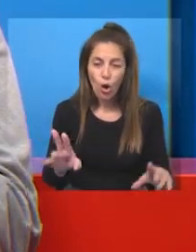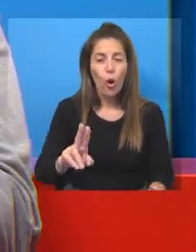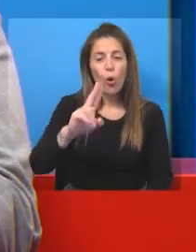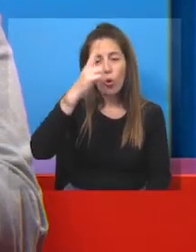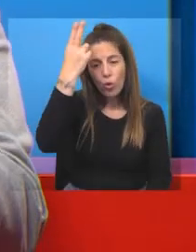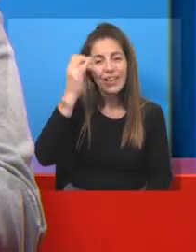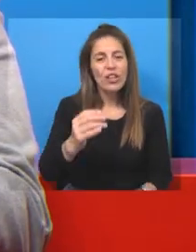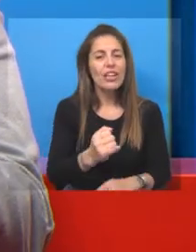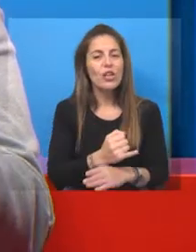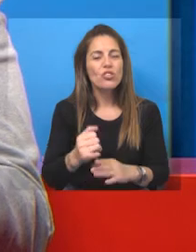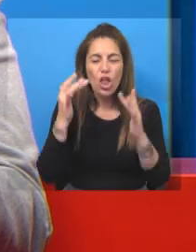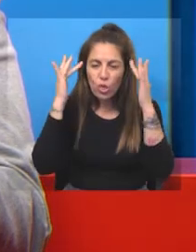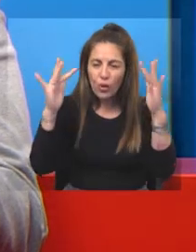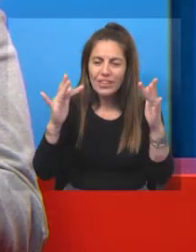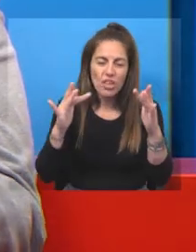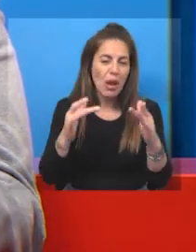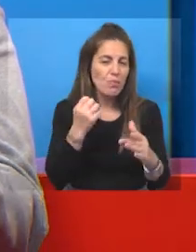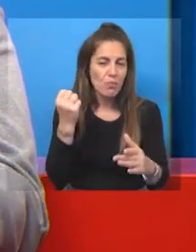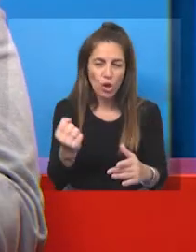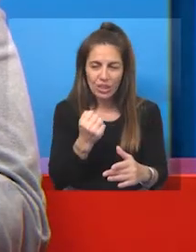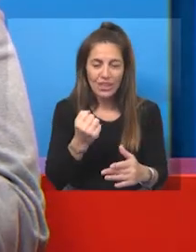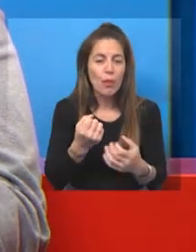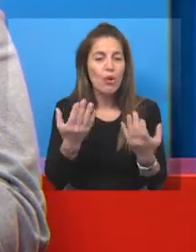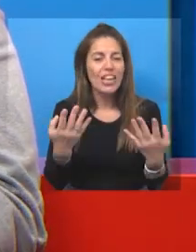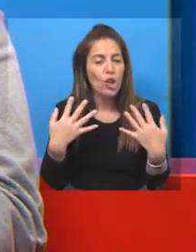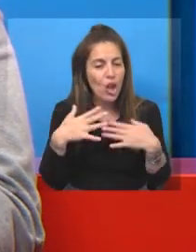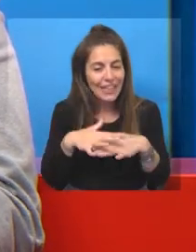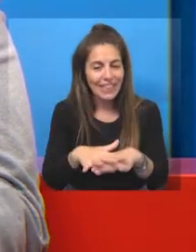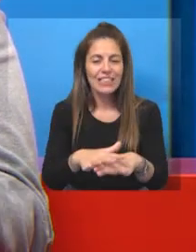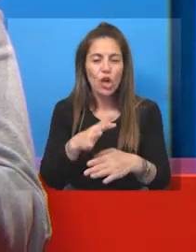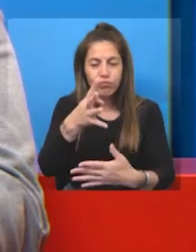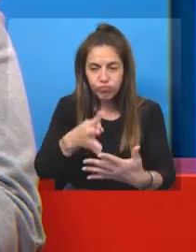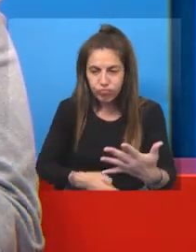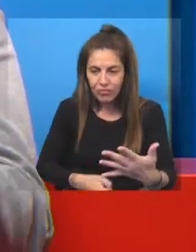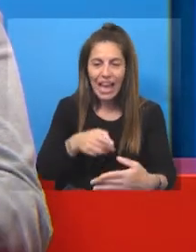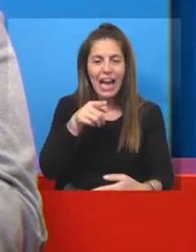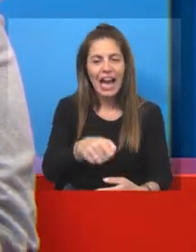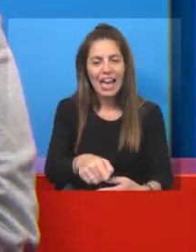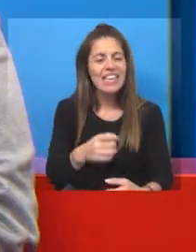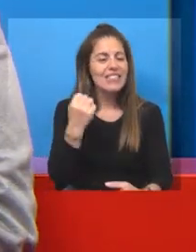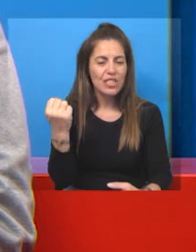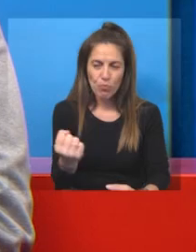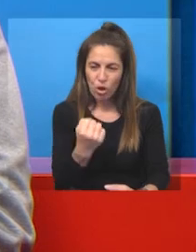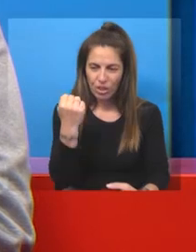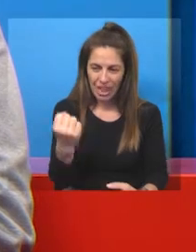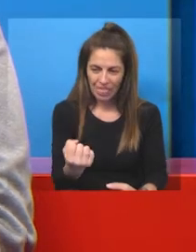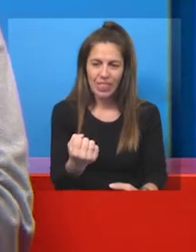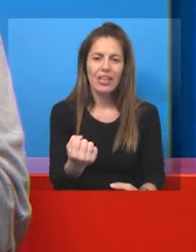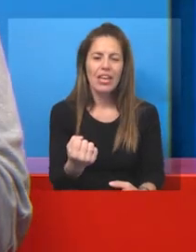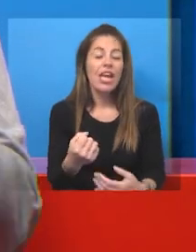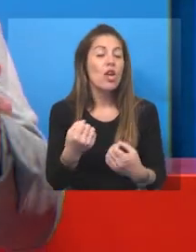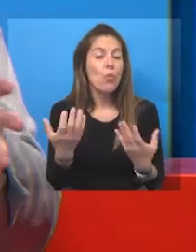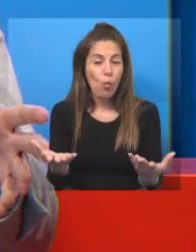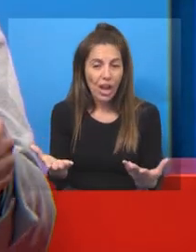una institucionalización educativa muy alta por lo tanto la interacción la intersectorialidad allí es importante y y